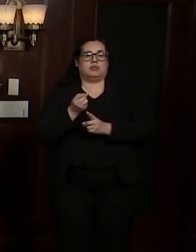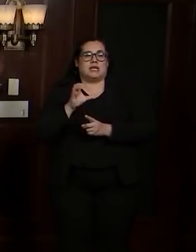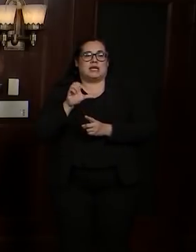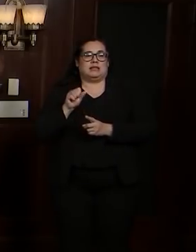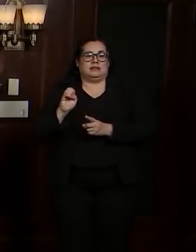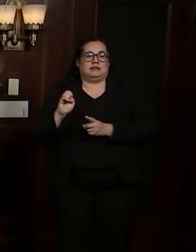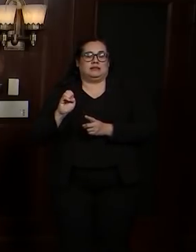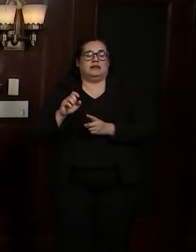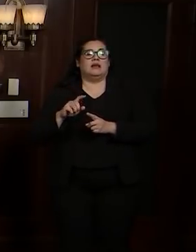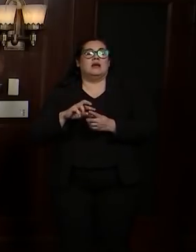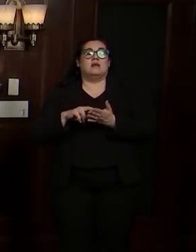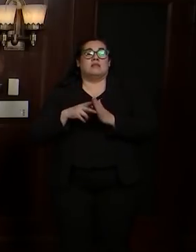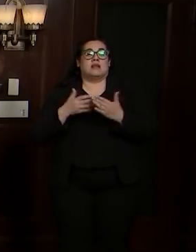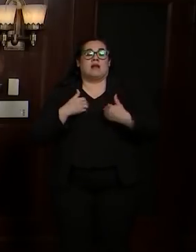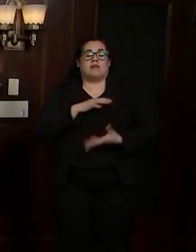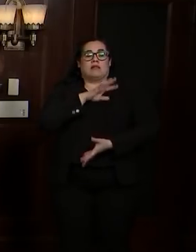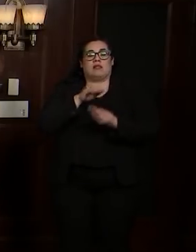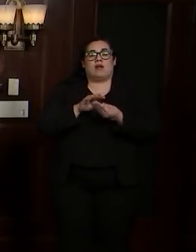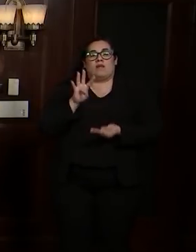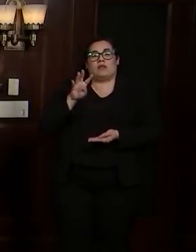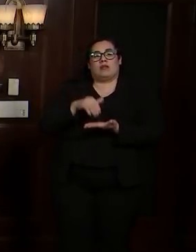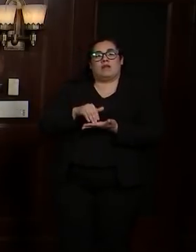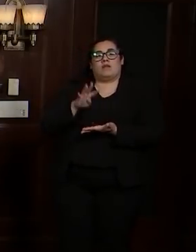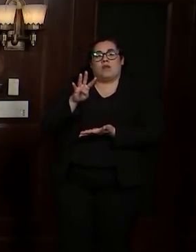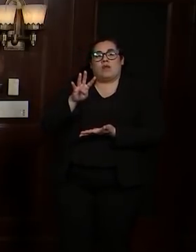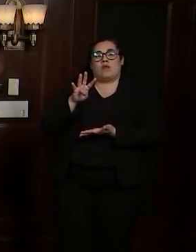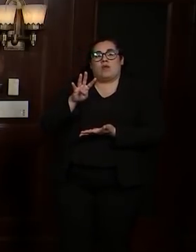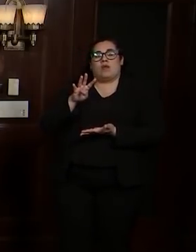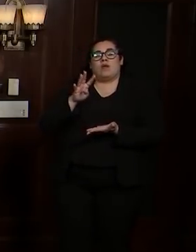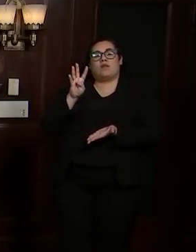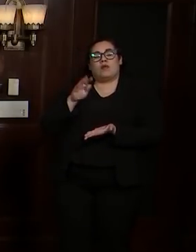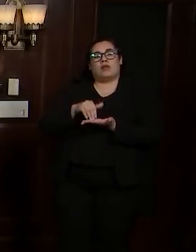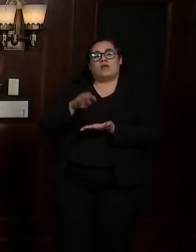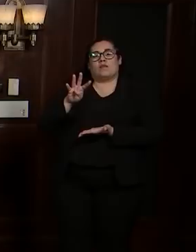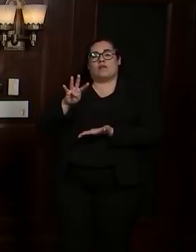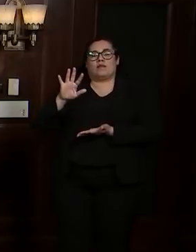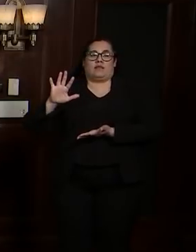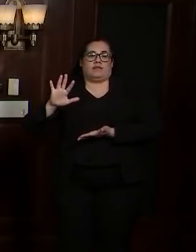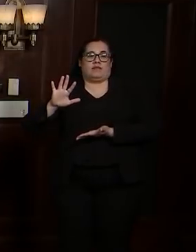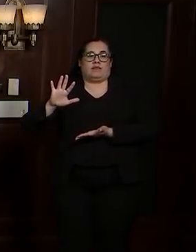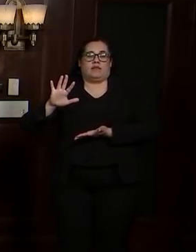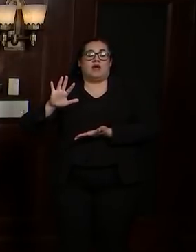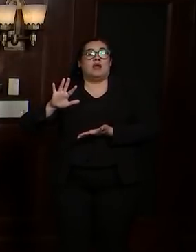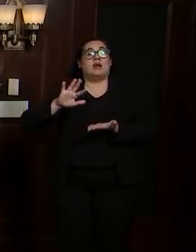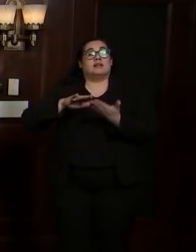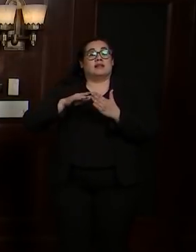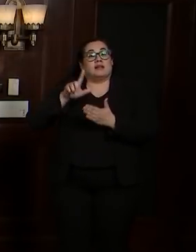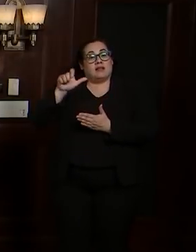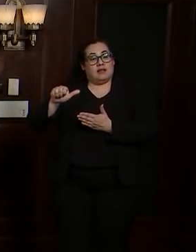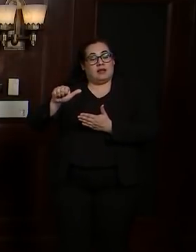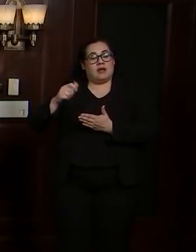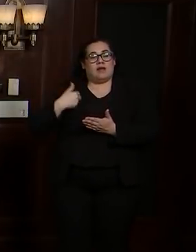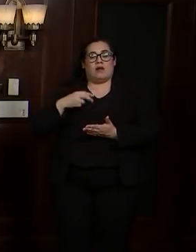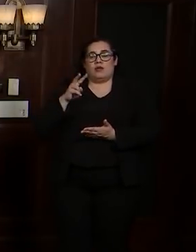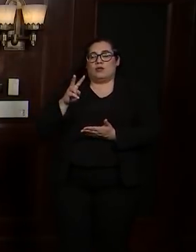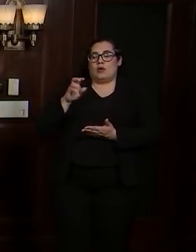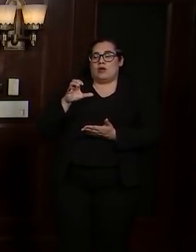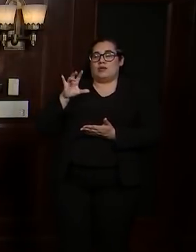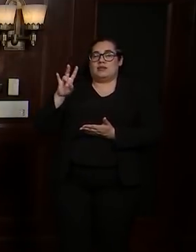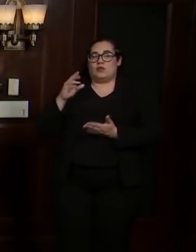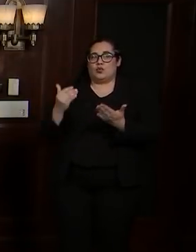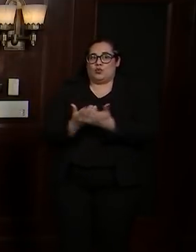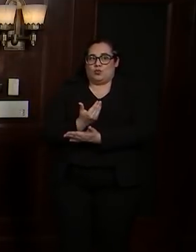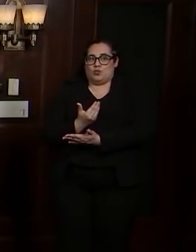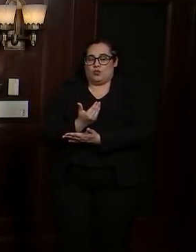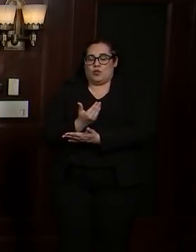total tenemos 4,045 casos. En la ciudad de Los Ángeles hay 207 casos